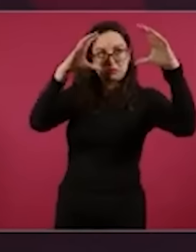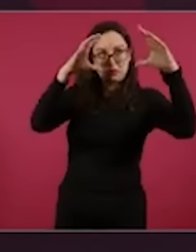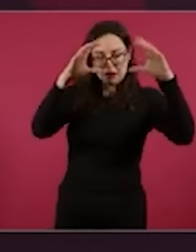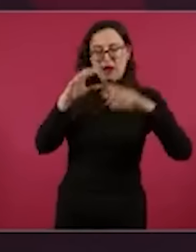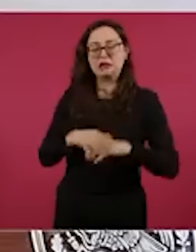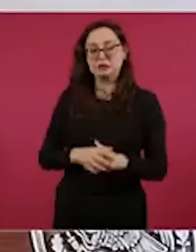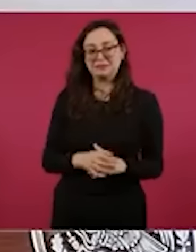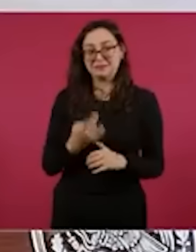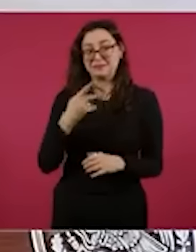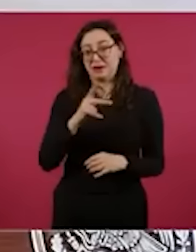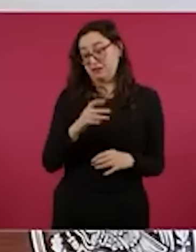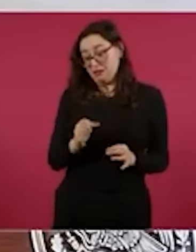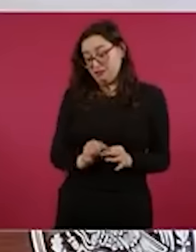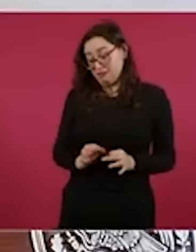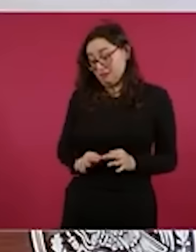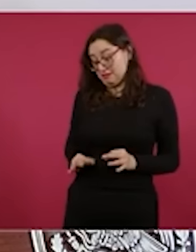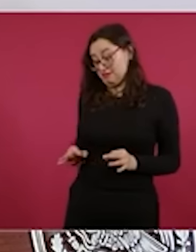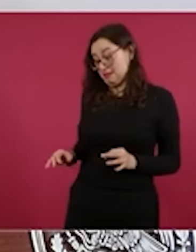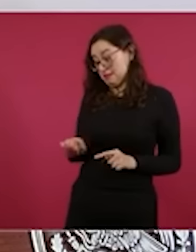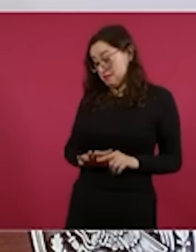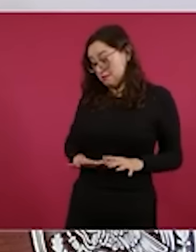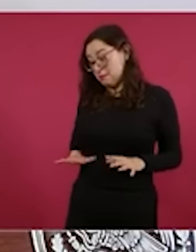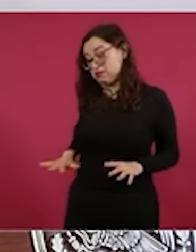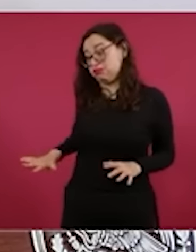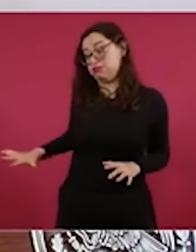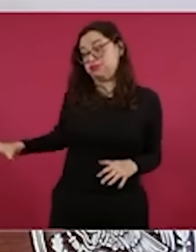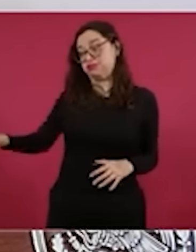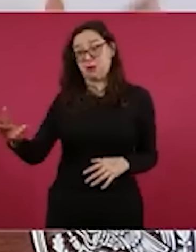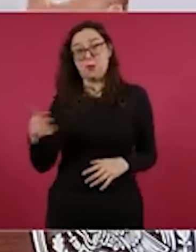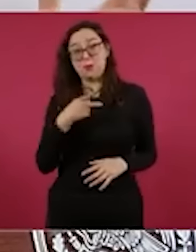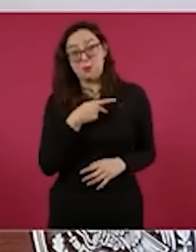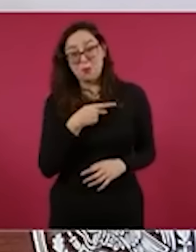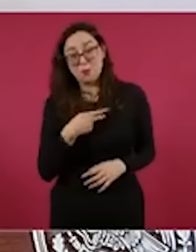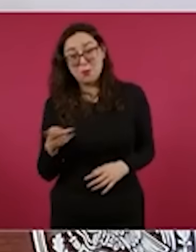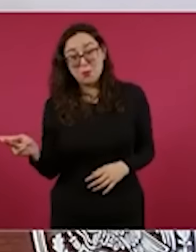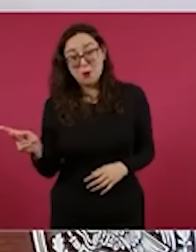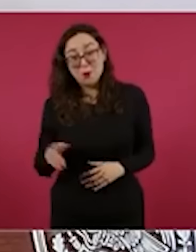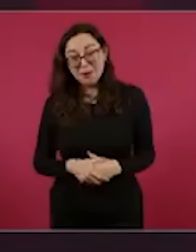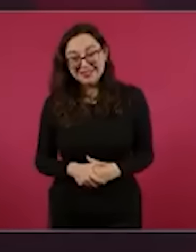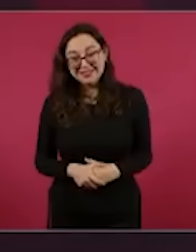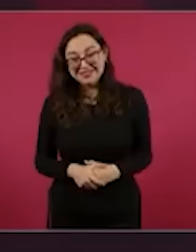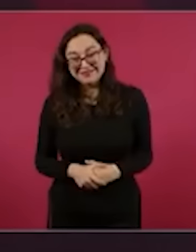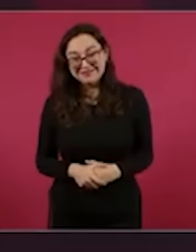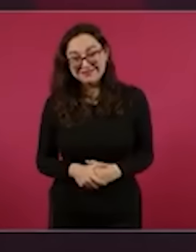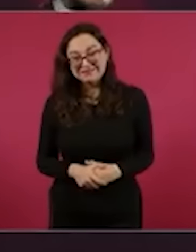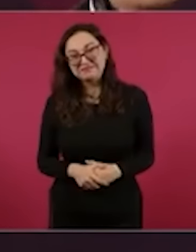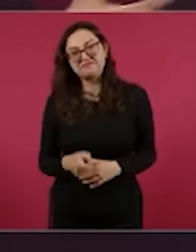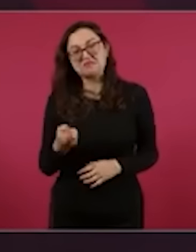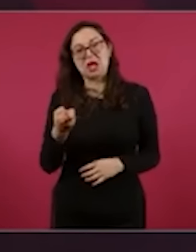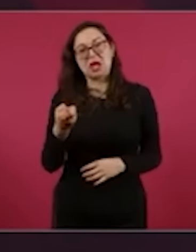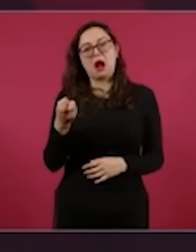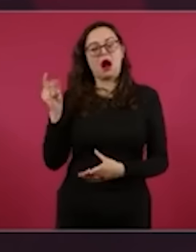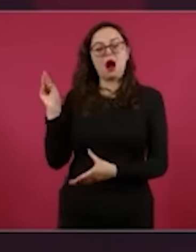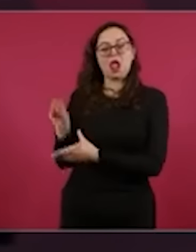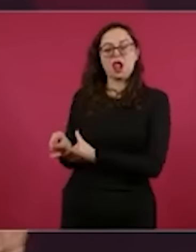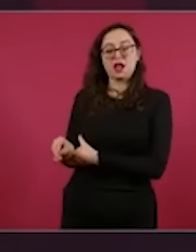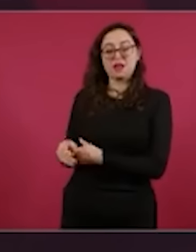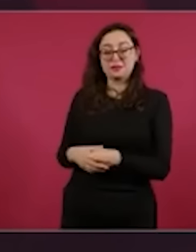colonias populares. Santa Fe, por ejemplo, pues hay dos Santa